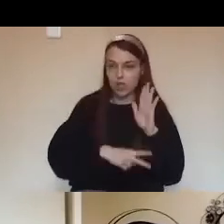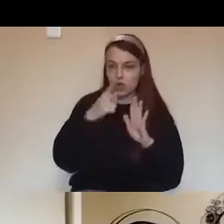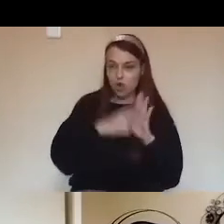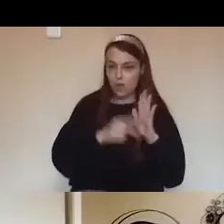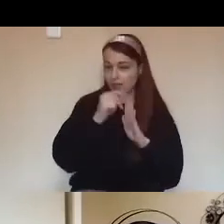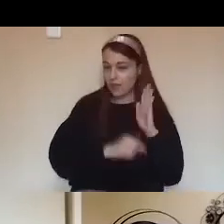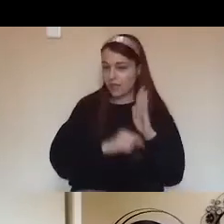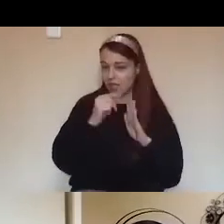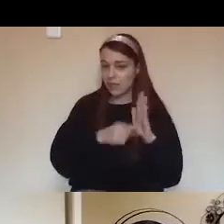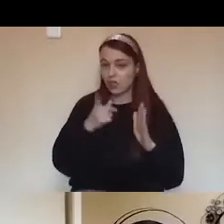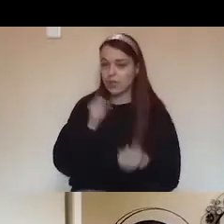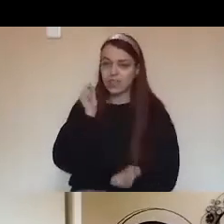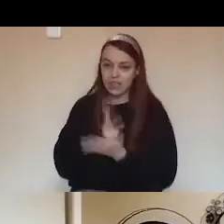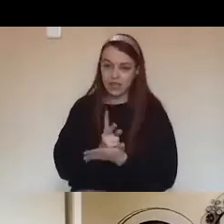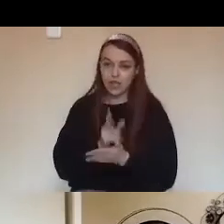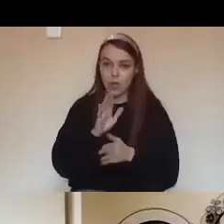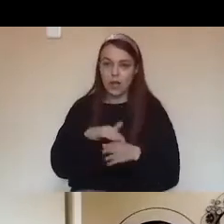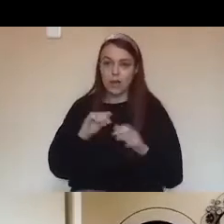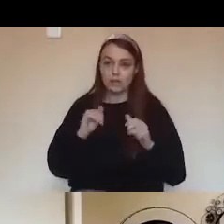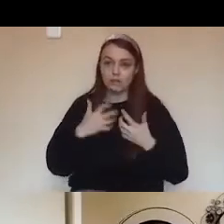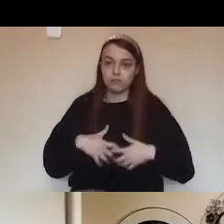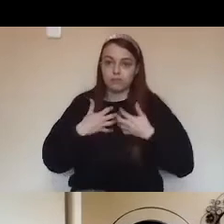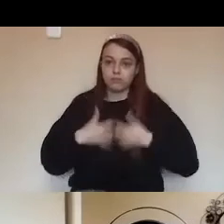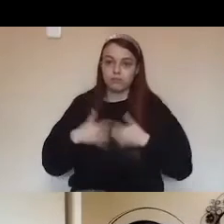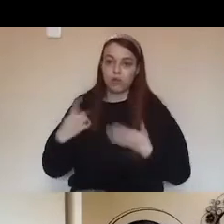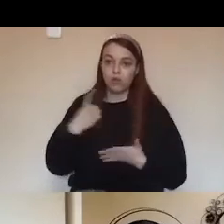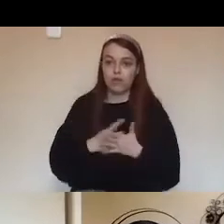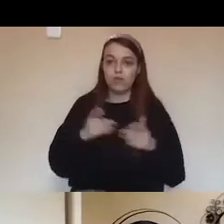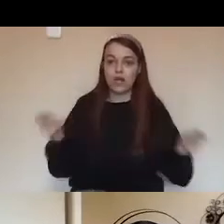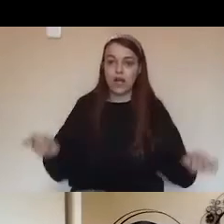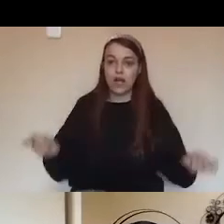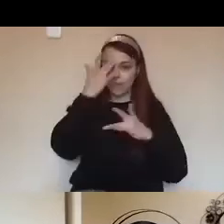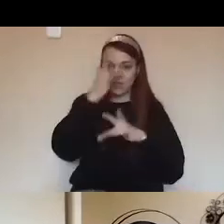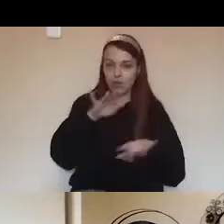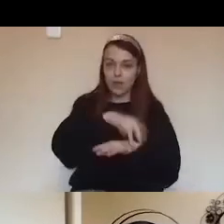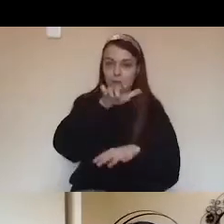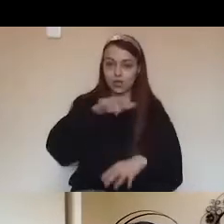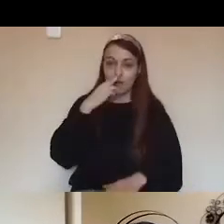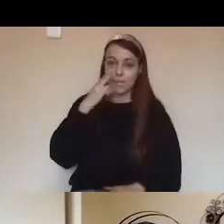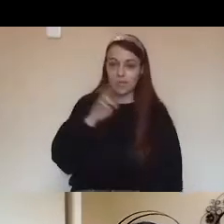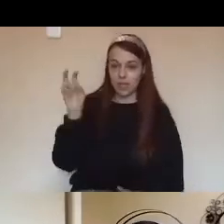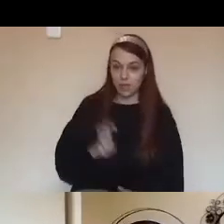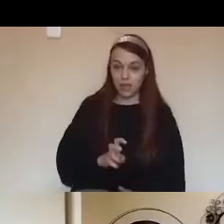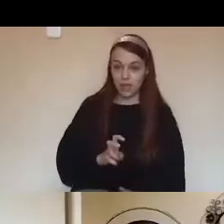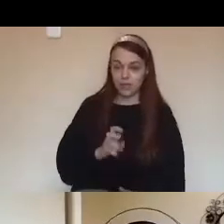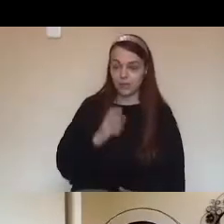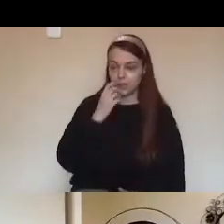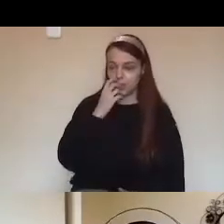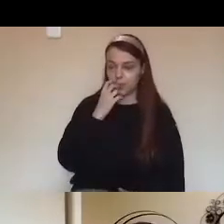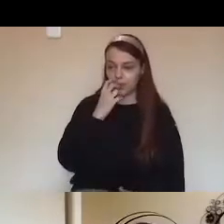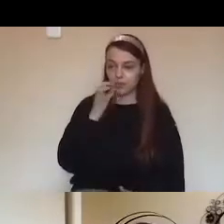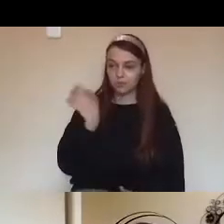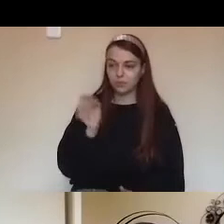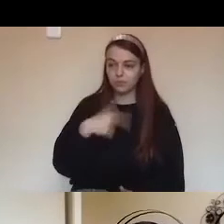de reactivación, de una campaña de sensibilización para los visitantes, cómo a través de nuestras